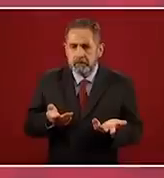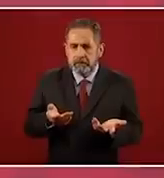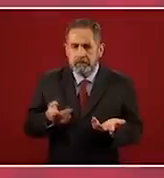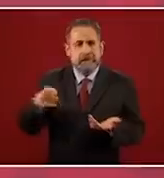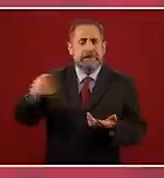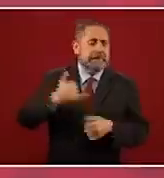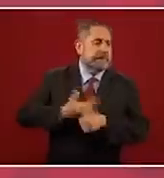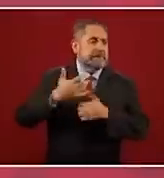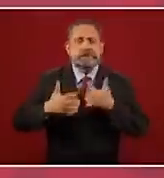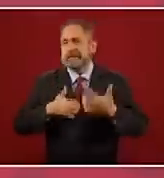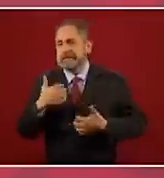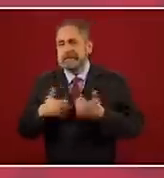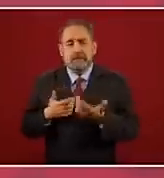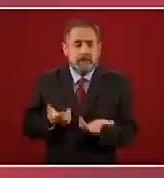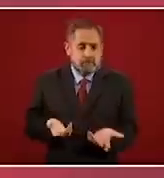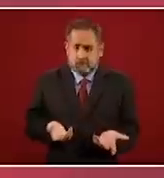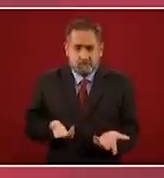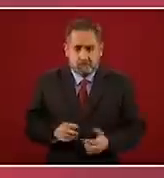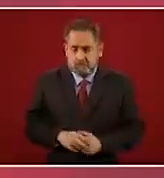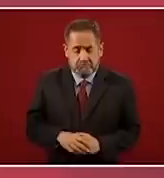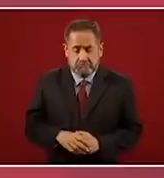estaría inconforme.